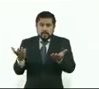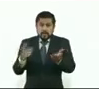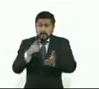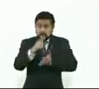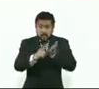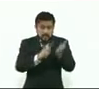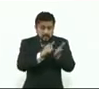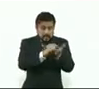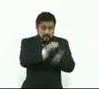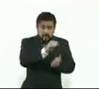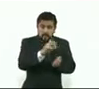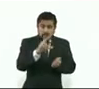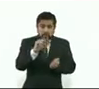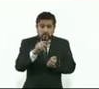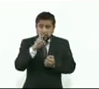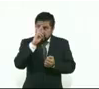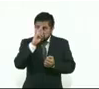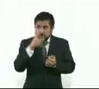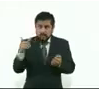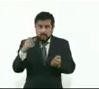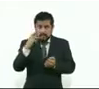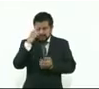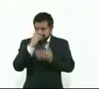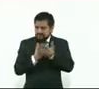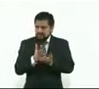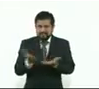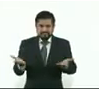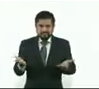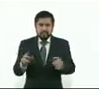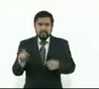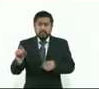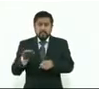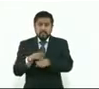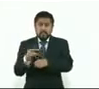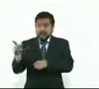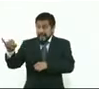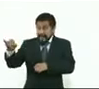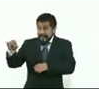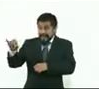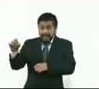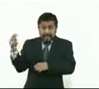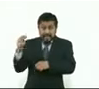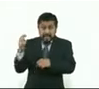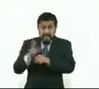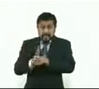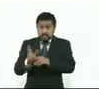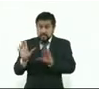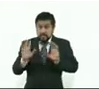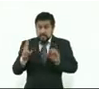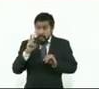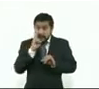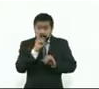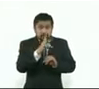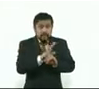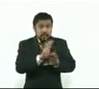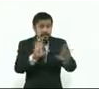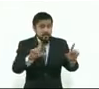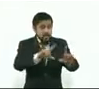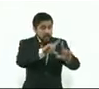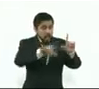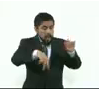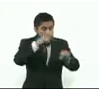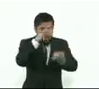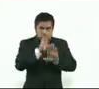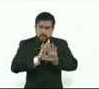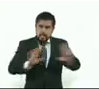Constitución, ni acorde con los tiempos del país. No se han dado cuenta que el país ya cambió, que en